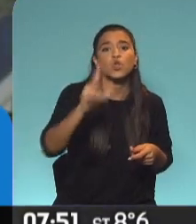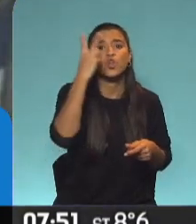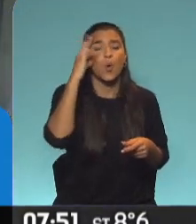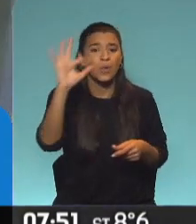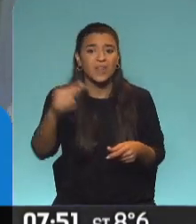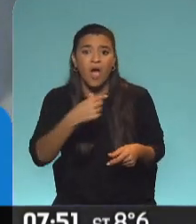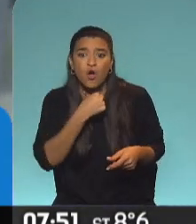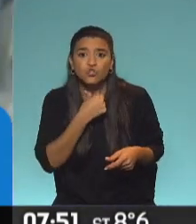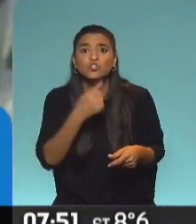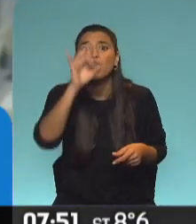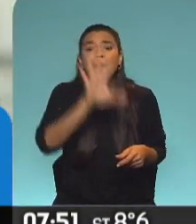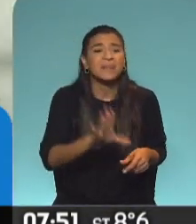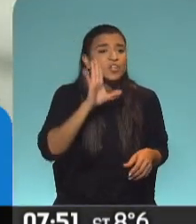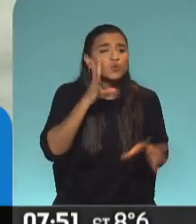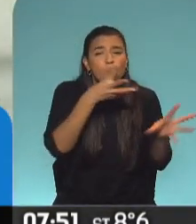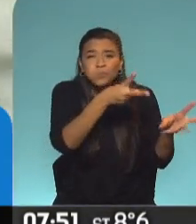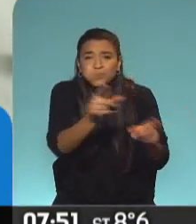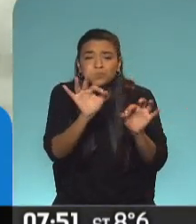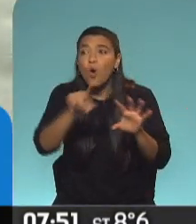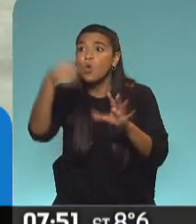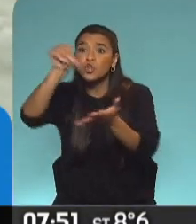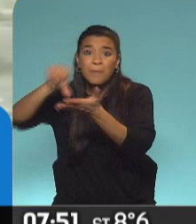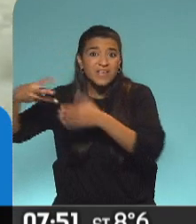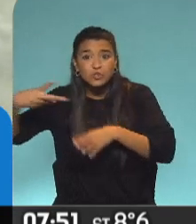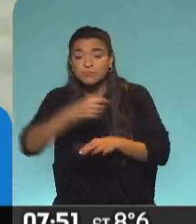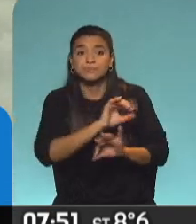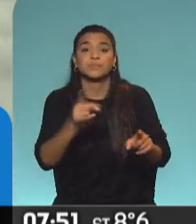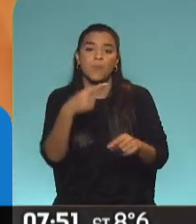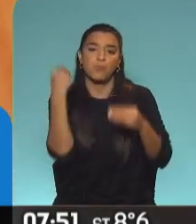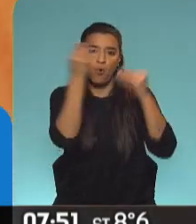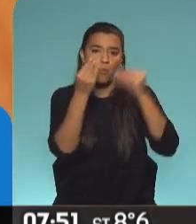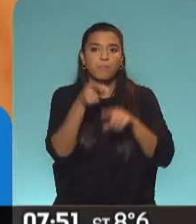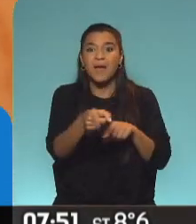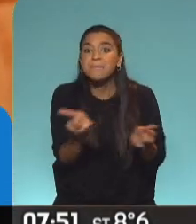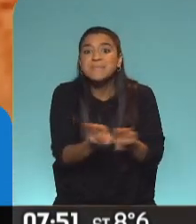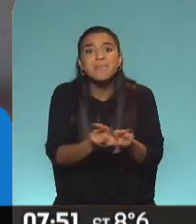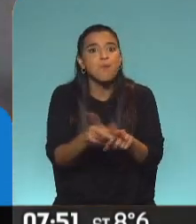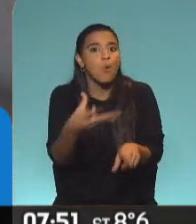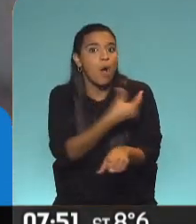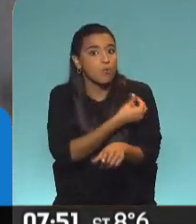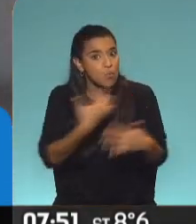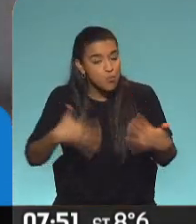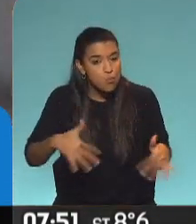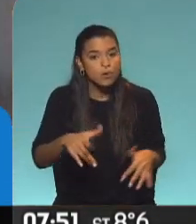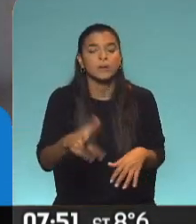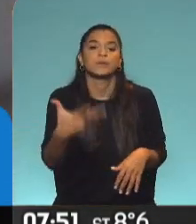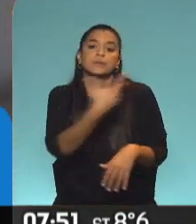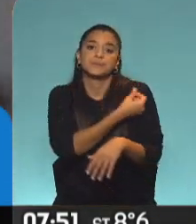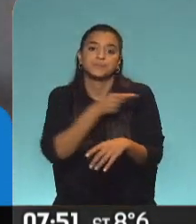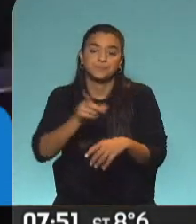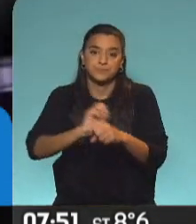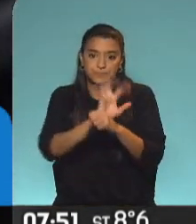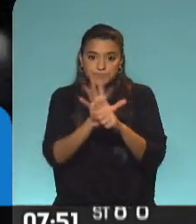país va a poder tener acceso. Esto nos preocupa que vaya a pasar lo mismo con las vacunas. Lo que más apuntamos es que la vacuna del COVID-19 y también